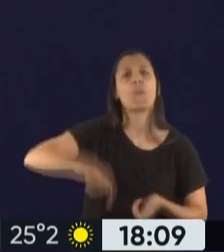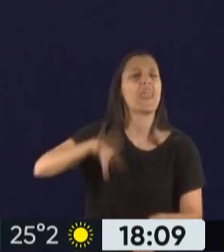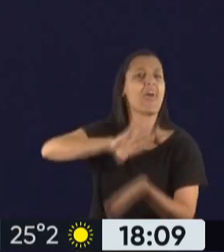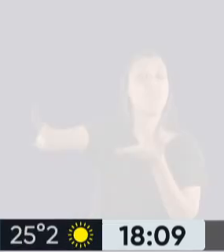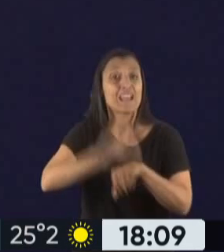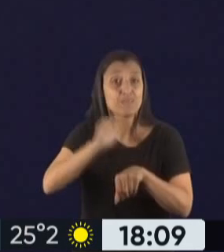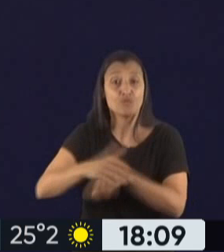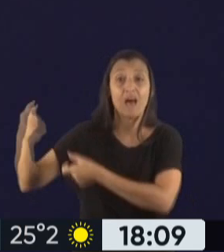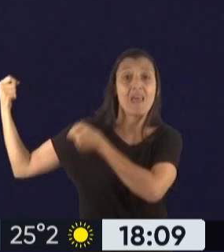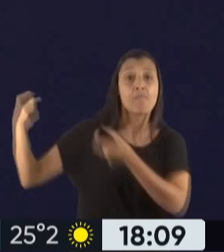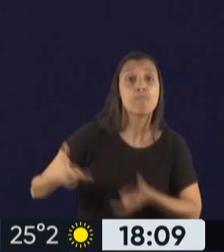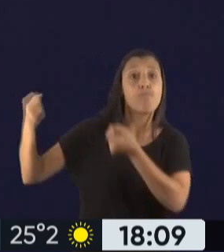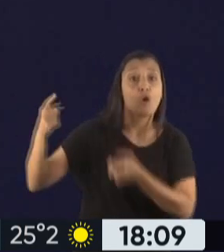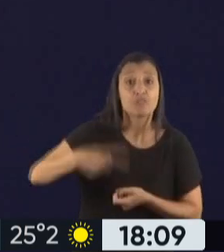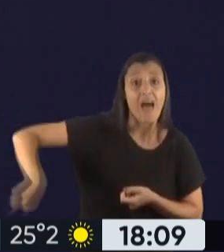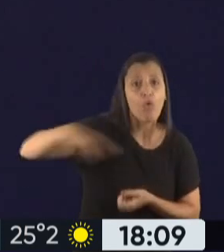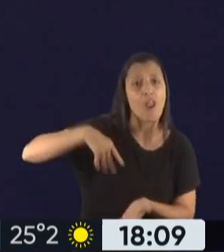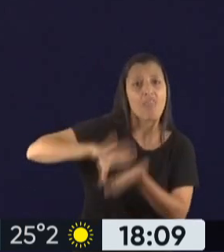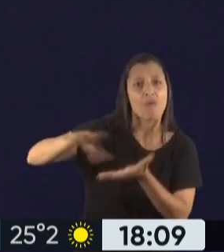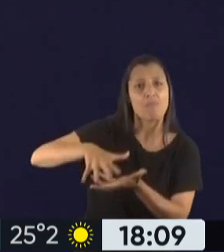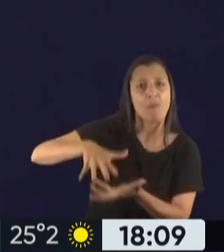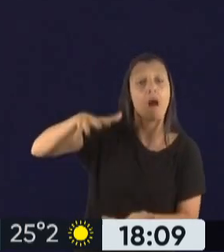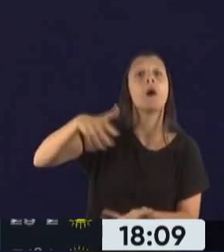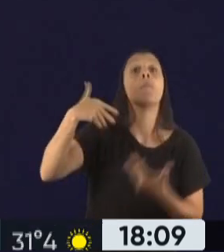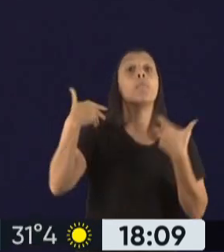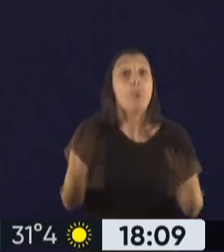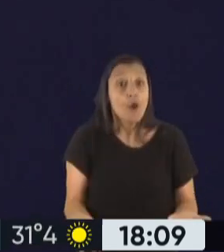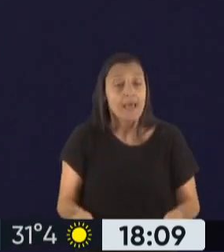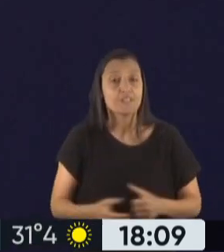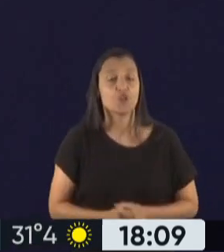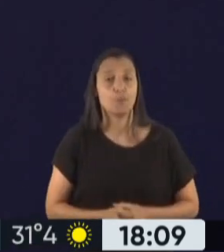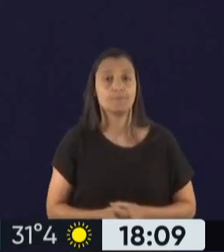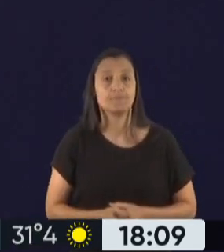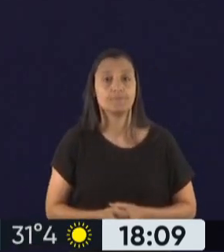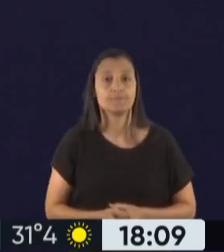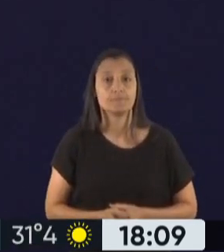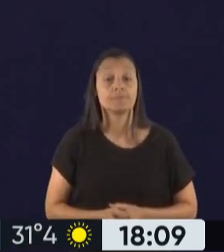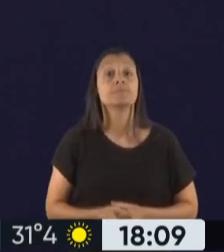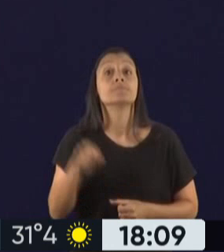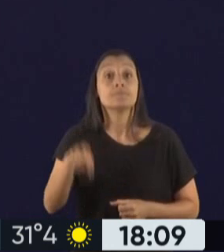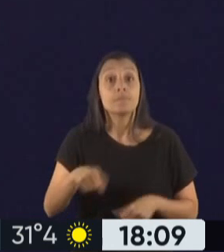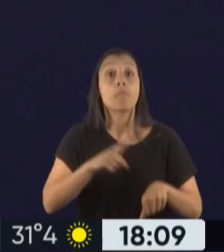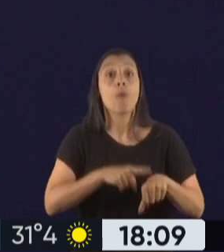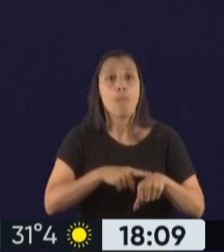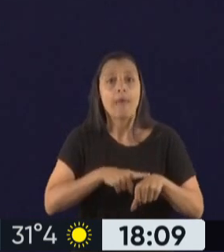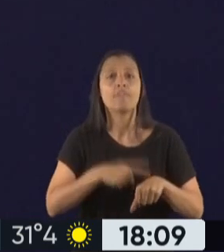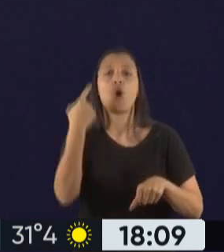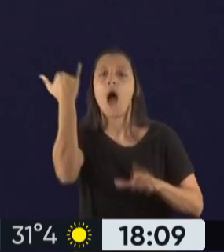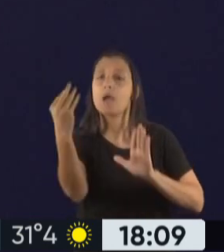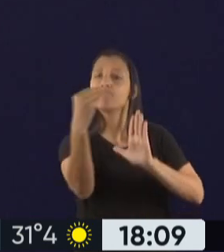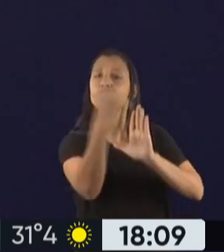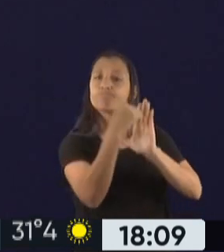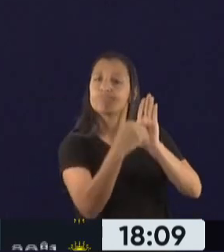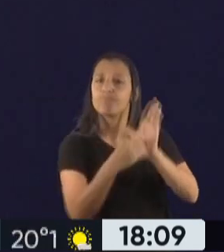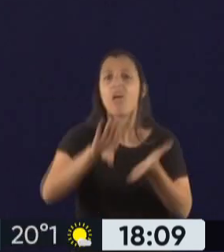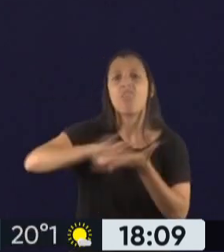exterior para esto se abrió el lo que se llama el padrón de deuda comercial por importaciones con